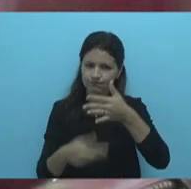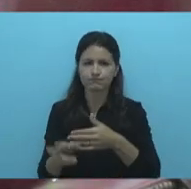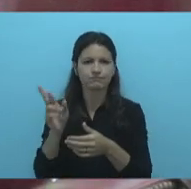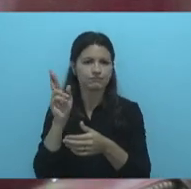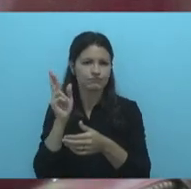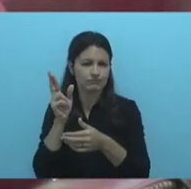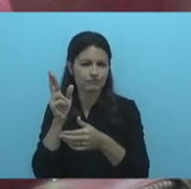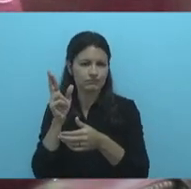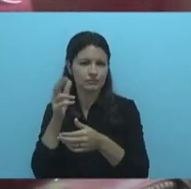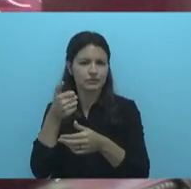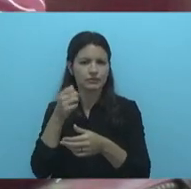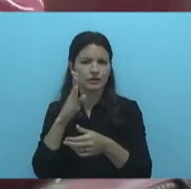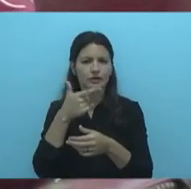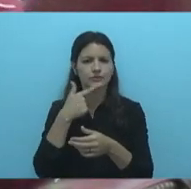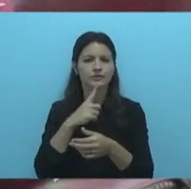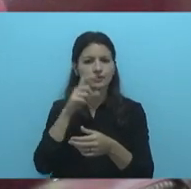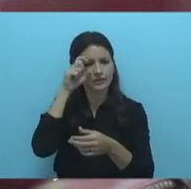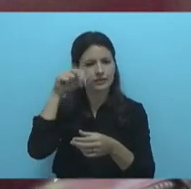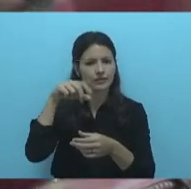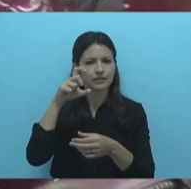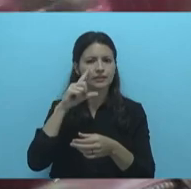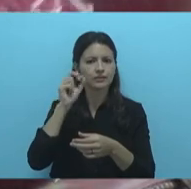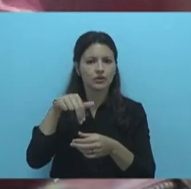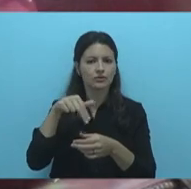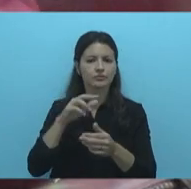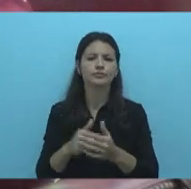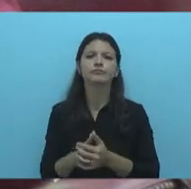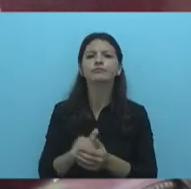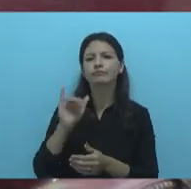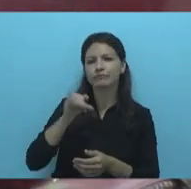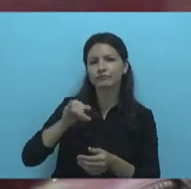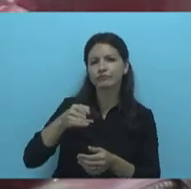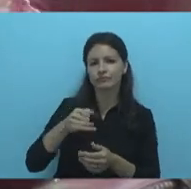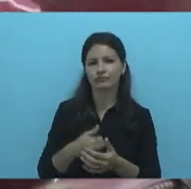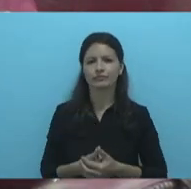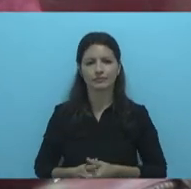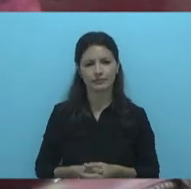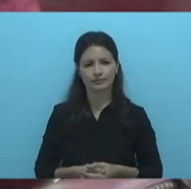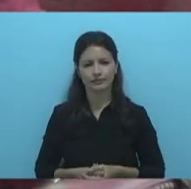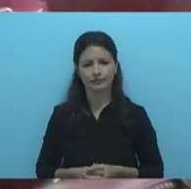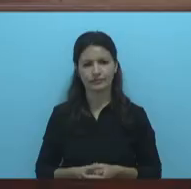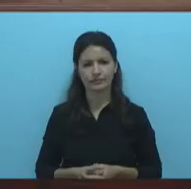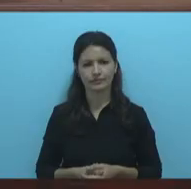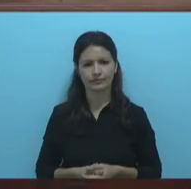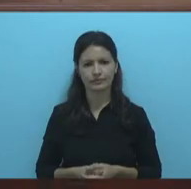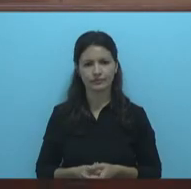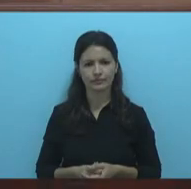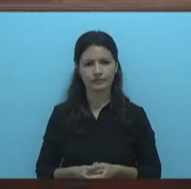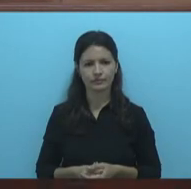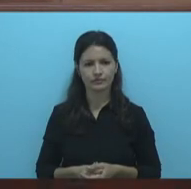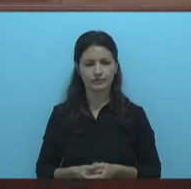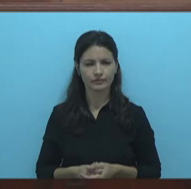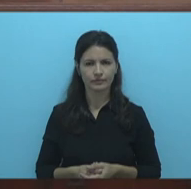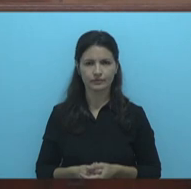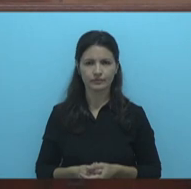abstención manifestado por la diputada Bruera. A votación, resulta aprobado. Bien,